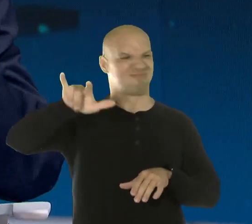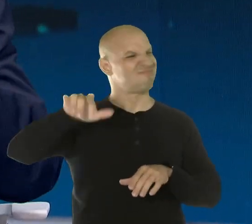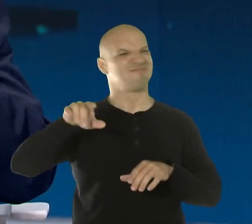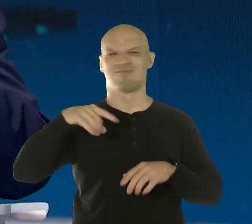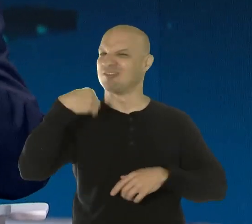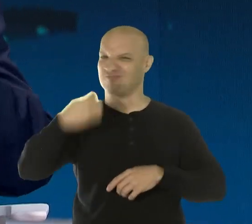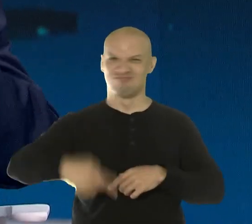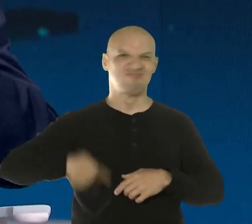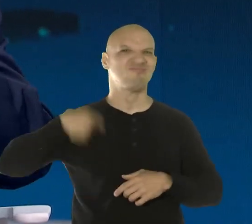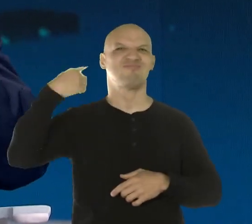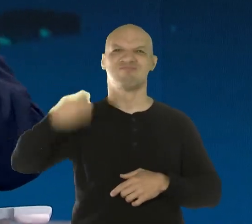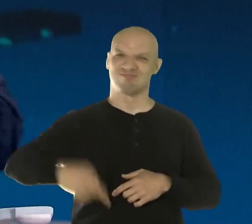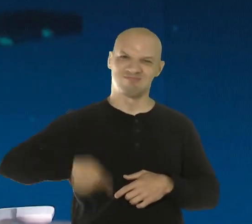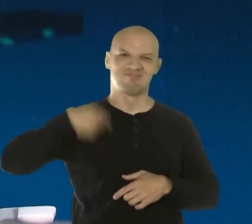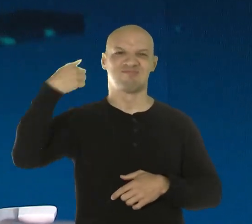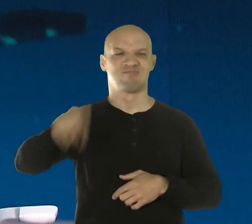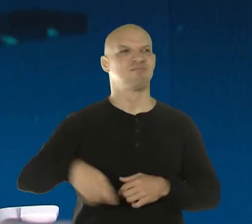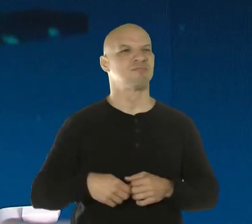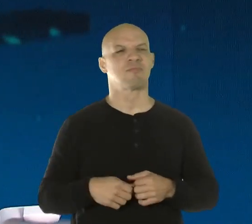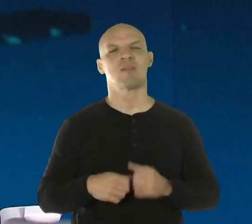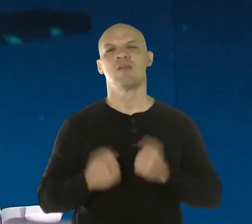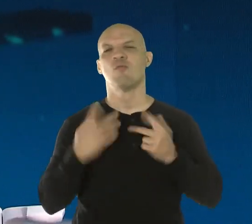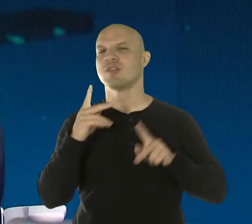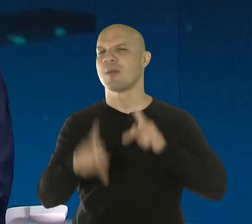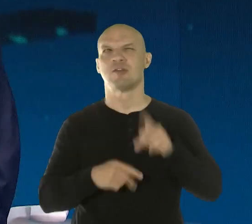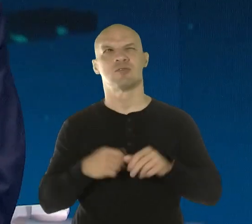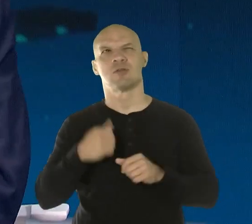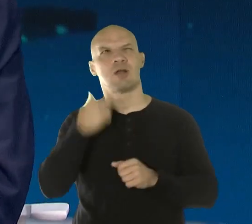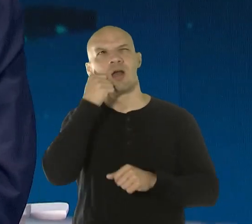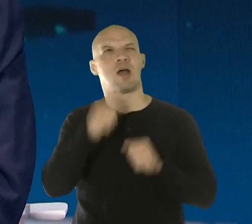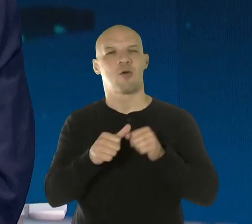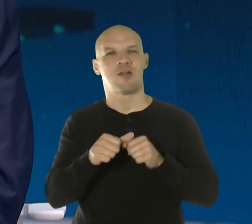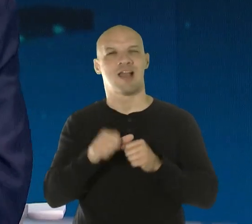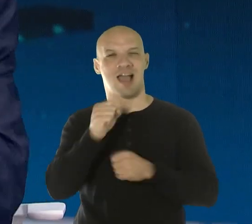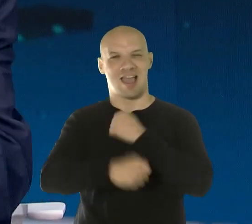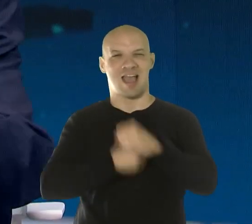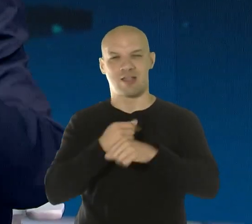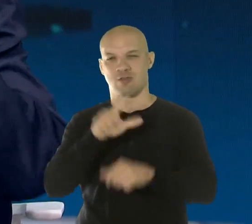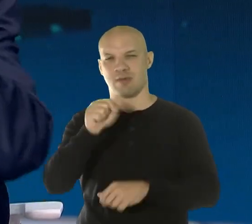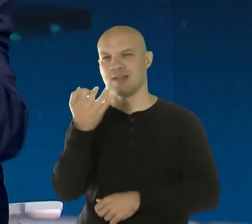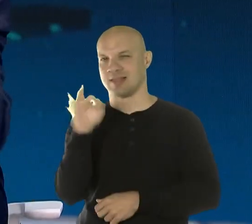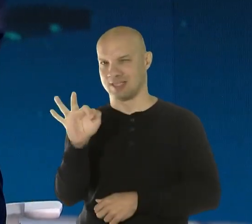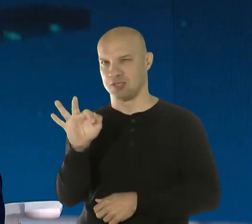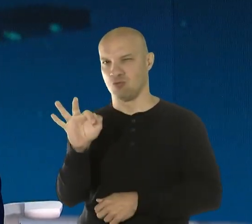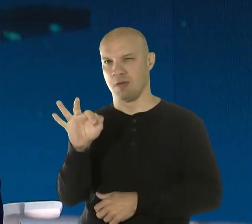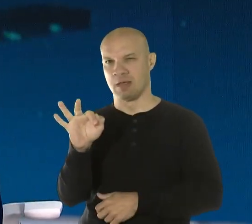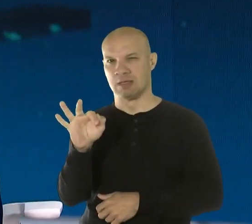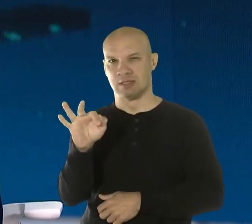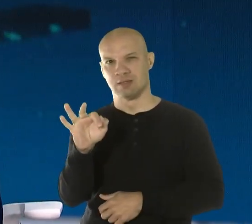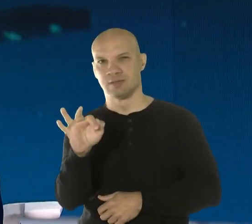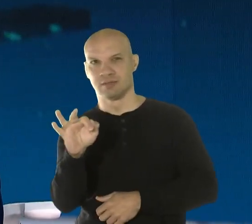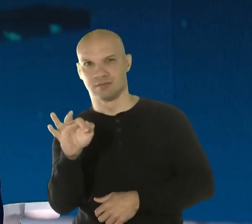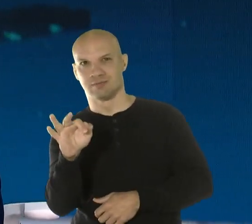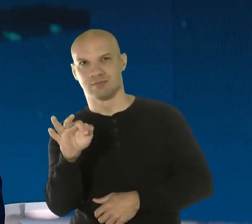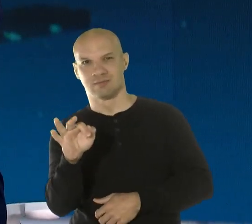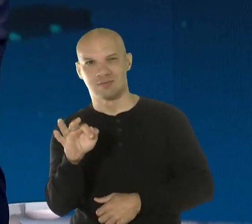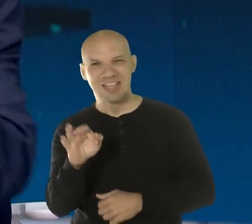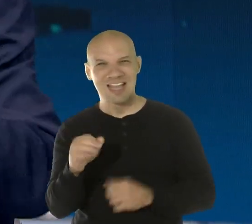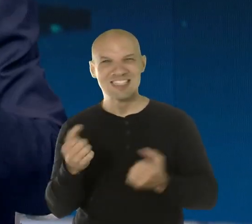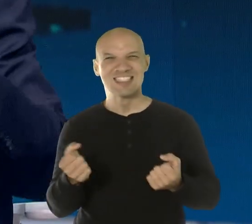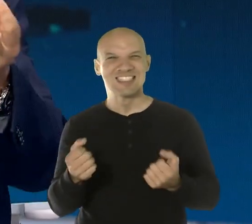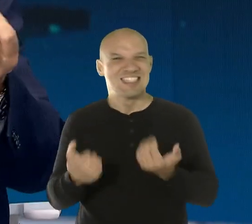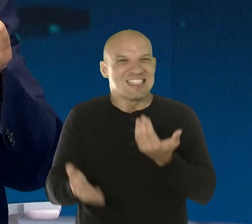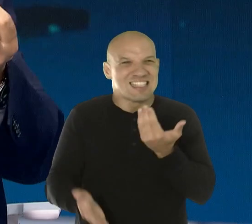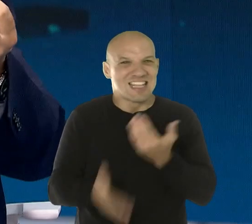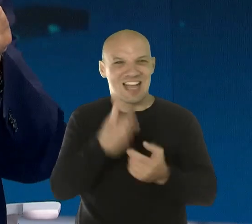no acuerda que en un momento dado, en el 2019, creo que, si no me equivoco, tú me corriges, casi se tocaron los dos puntos. De